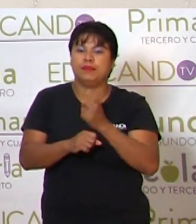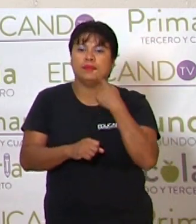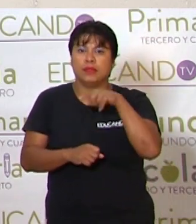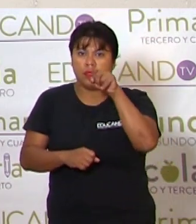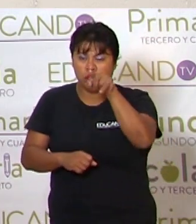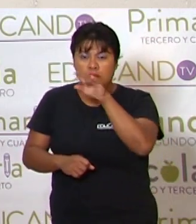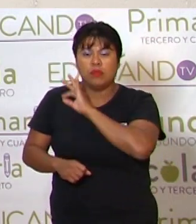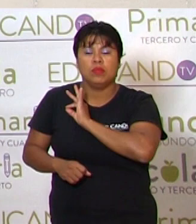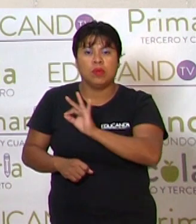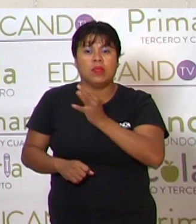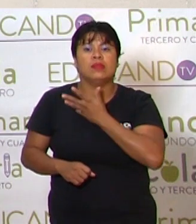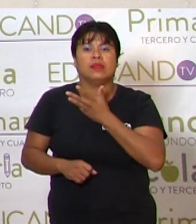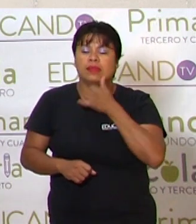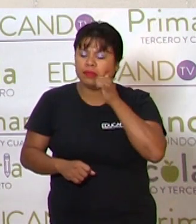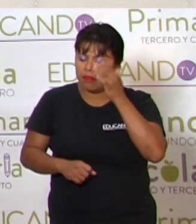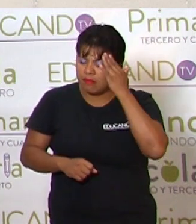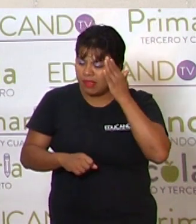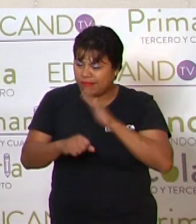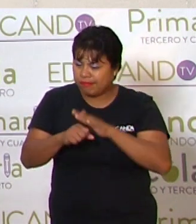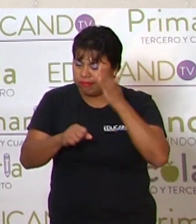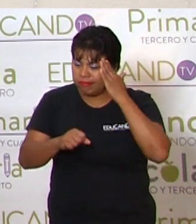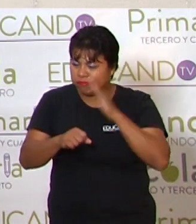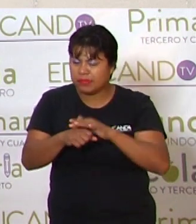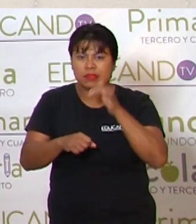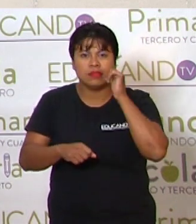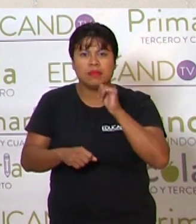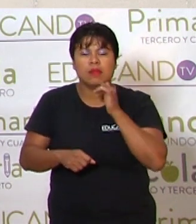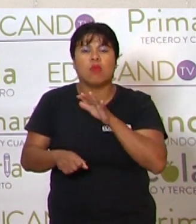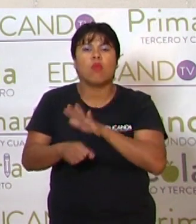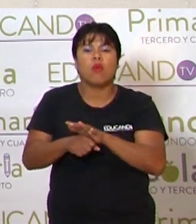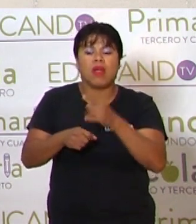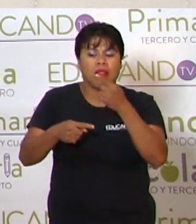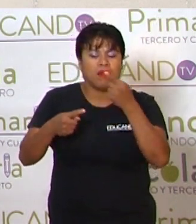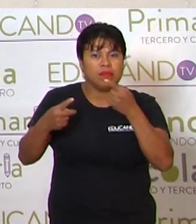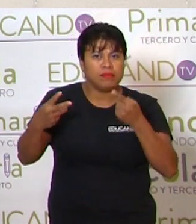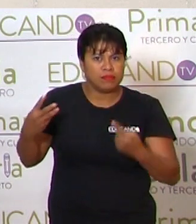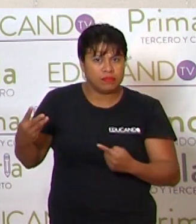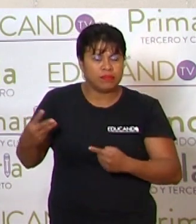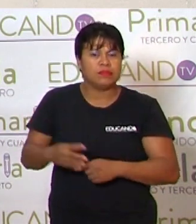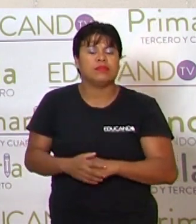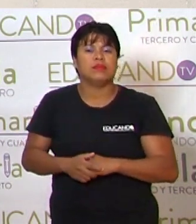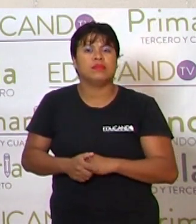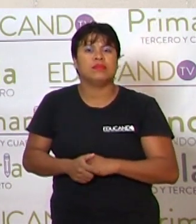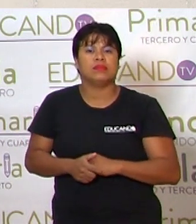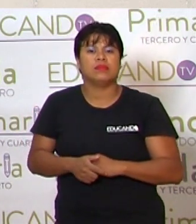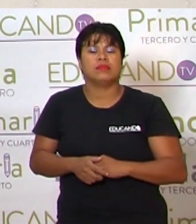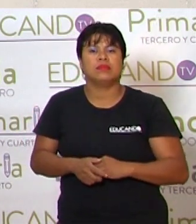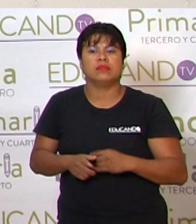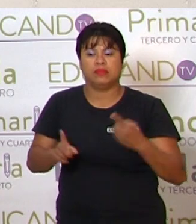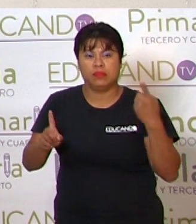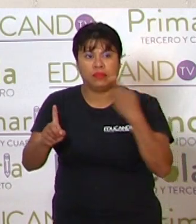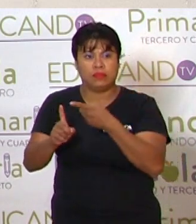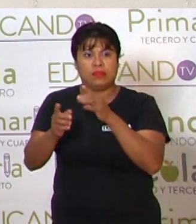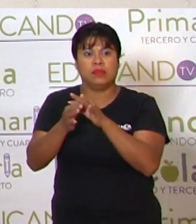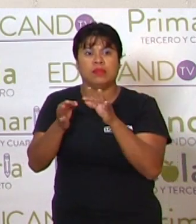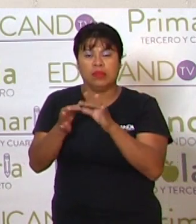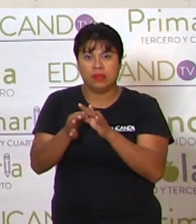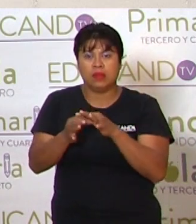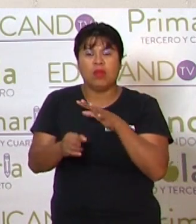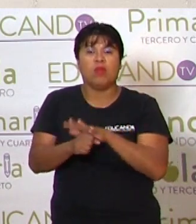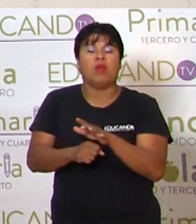invito a que tú puedas tener en cuenta cuáles son, vamos a hacer aquí una